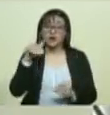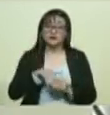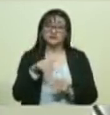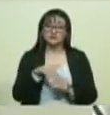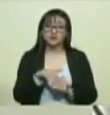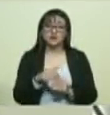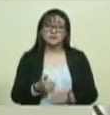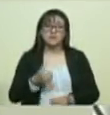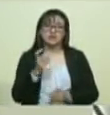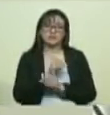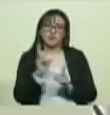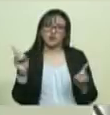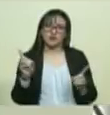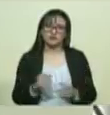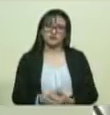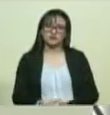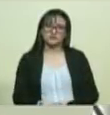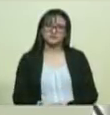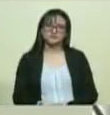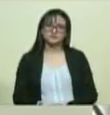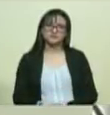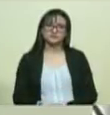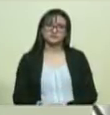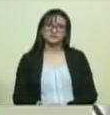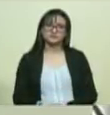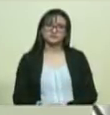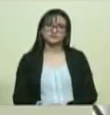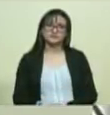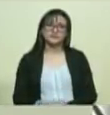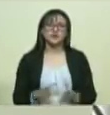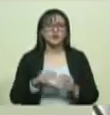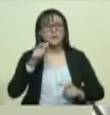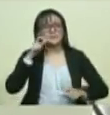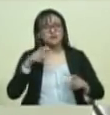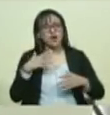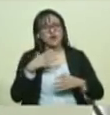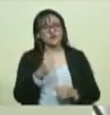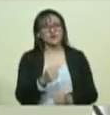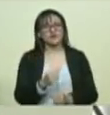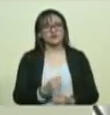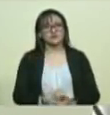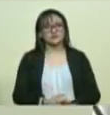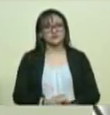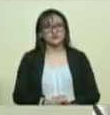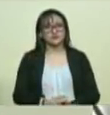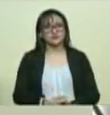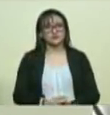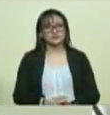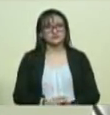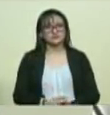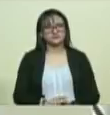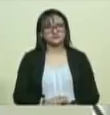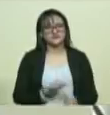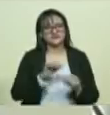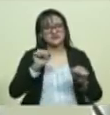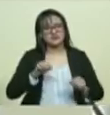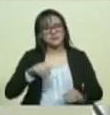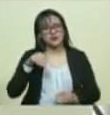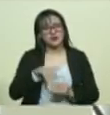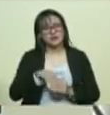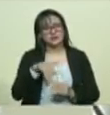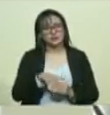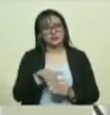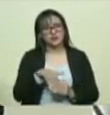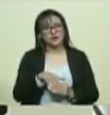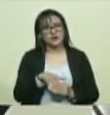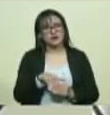más democráticas posibles. Aspiramos a que los ciudadanos tengan confianza en el sistema electoral. Y, por